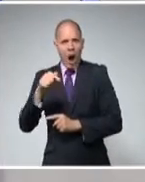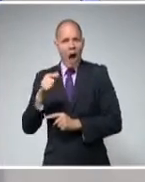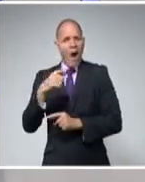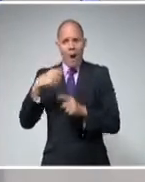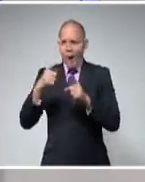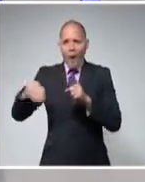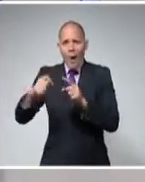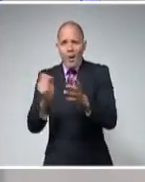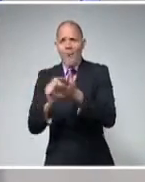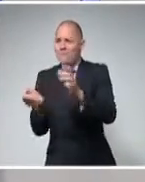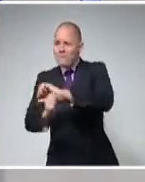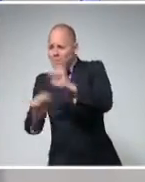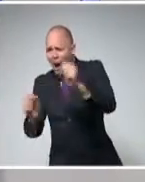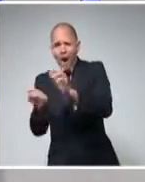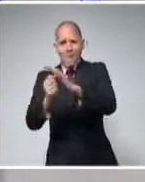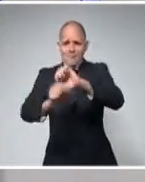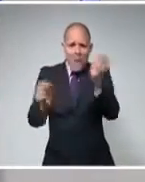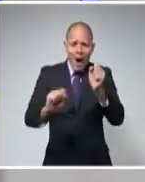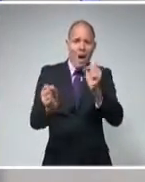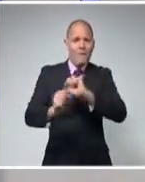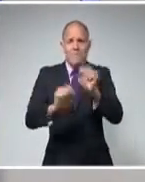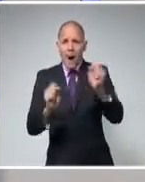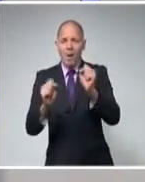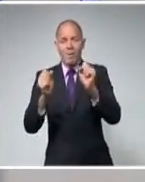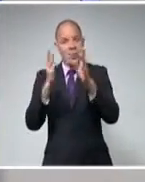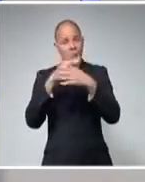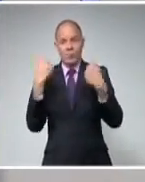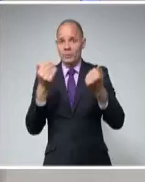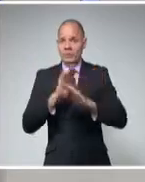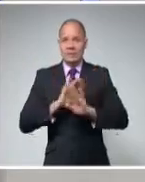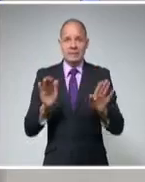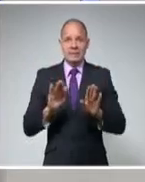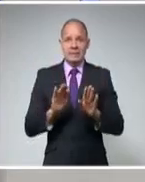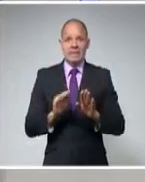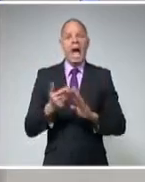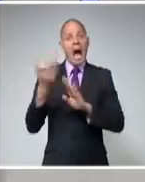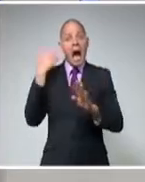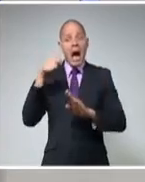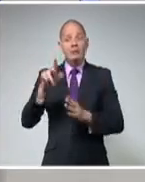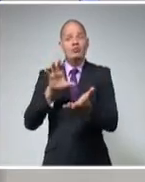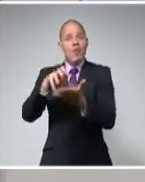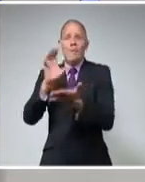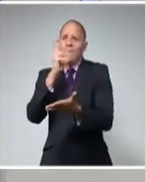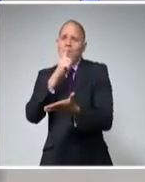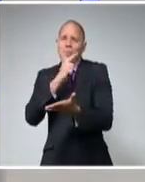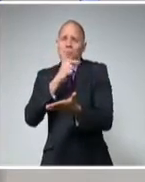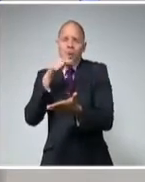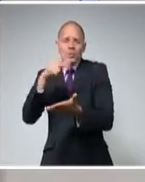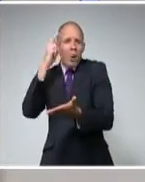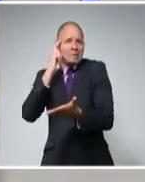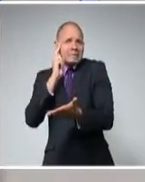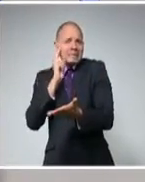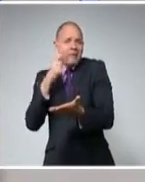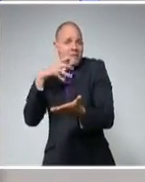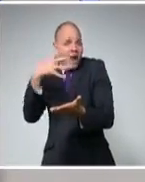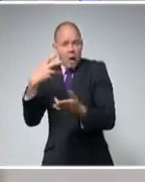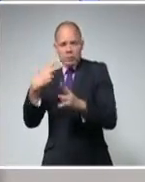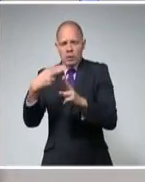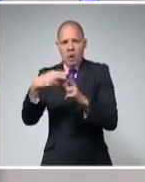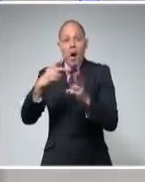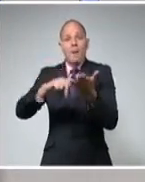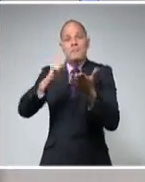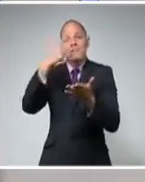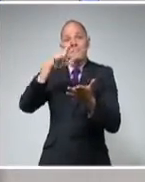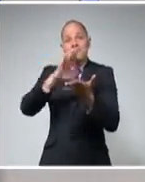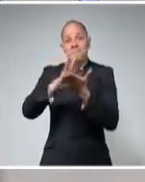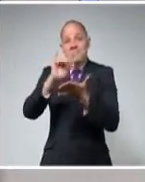o destruidos en gran parte, como por ejemplo la antigua ciudad de Palmira. A pesar de las adversidades, el gobierno sirio, con el apoyo de las